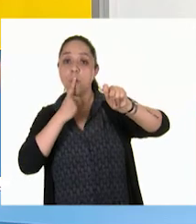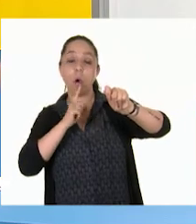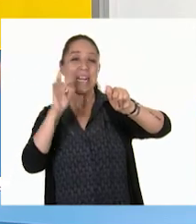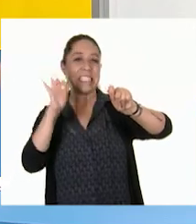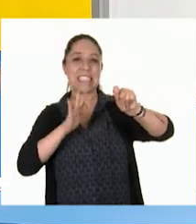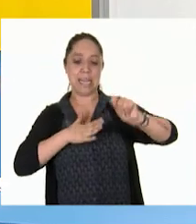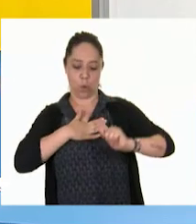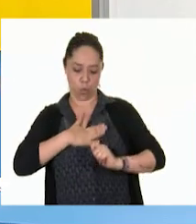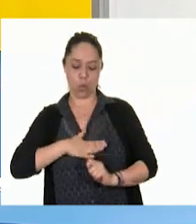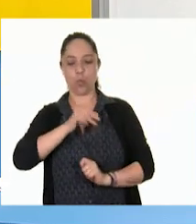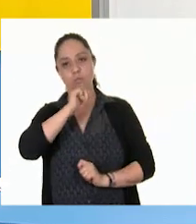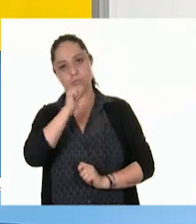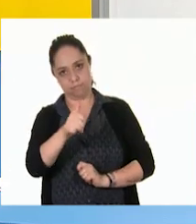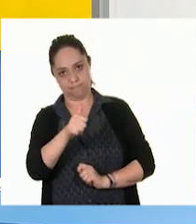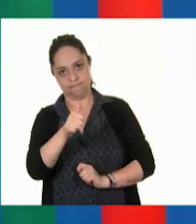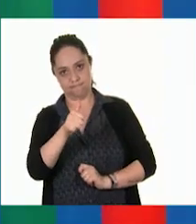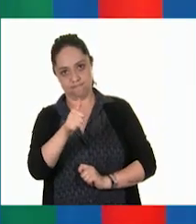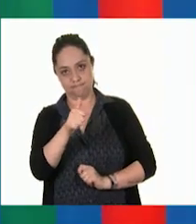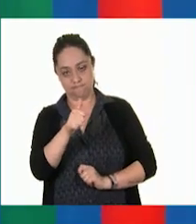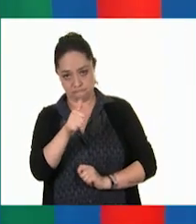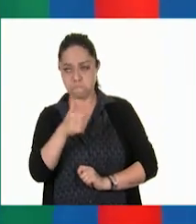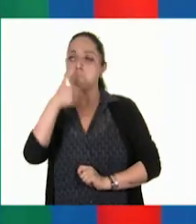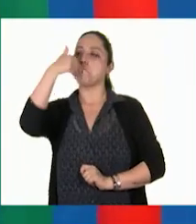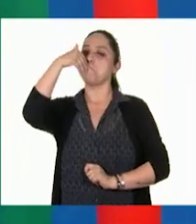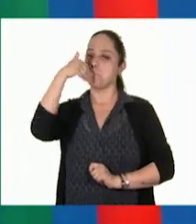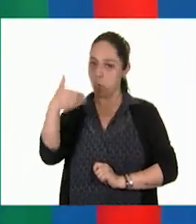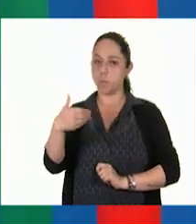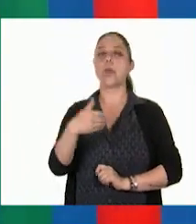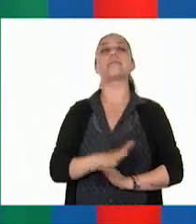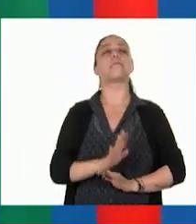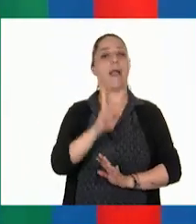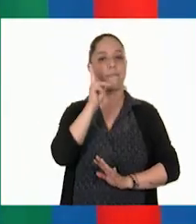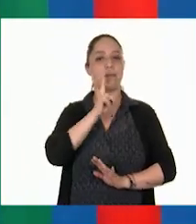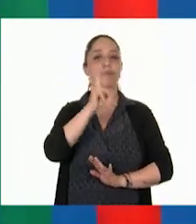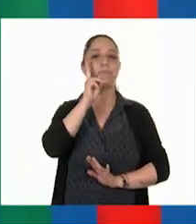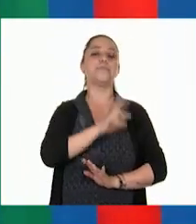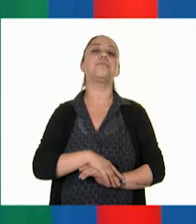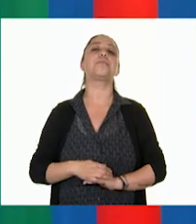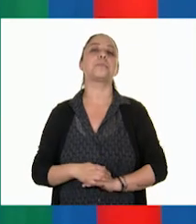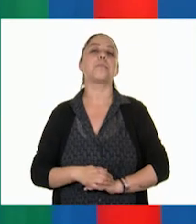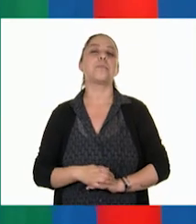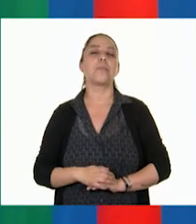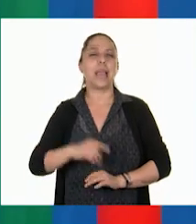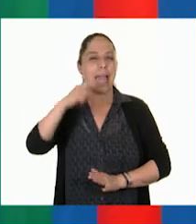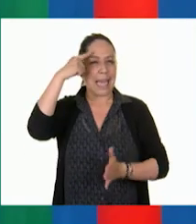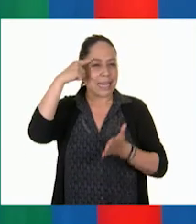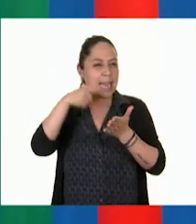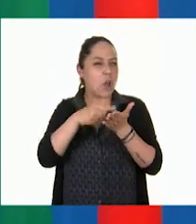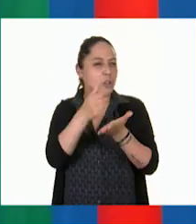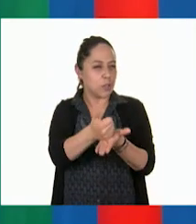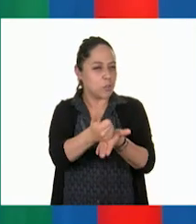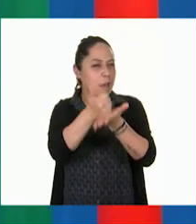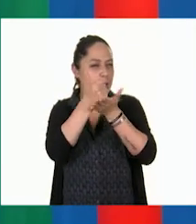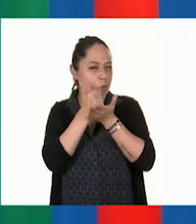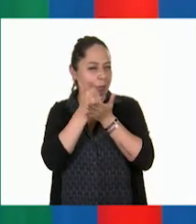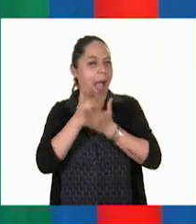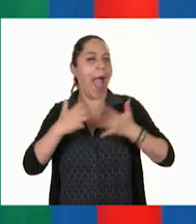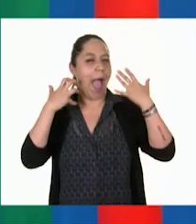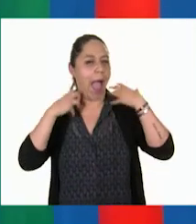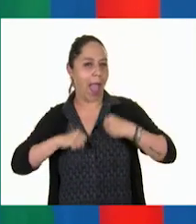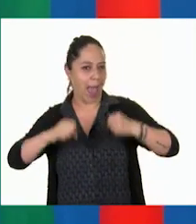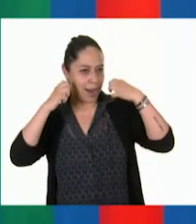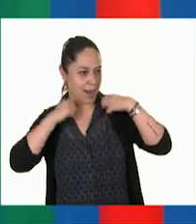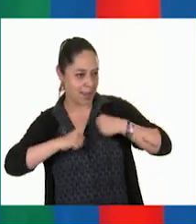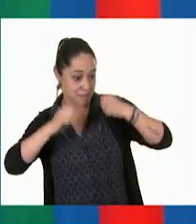una situación injusta. Muy bien, maestra, pero ¿sabe qué? Creo que vamos a necesitar la ayuda de Alejandra,